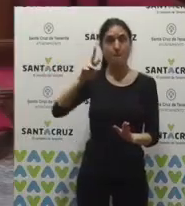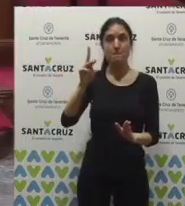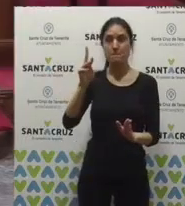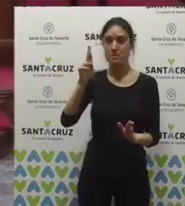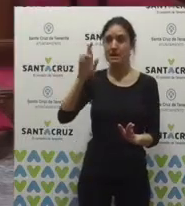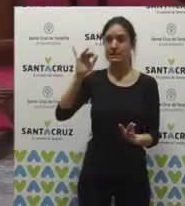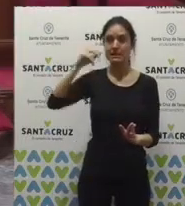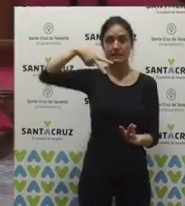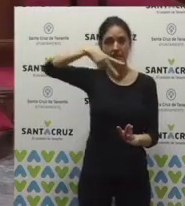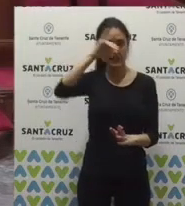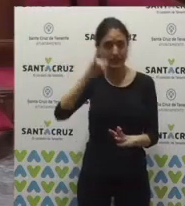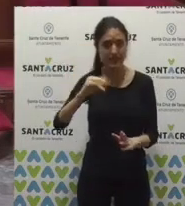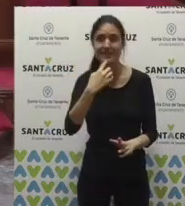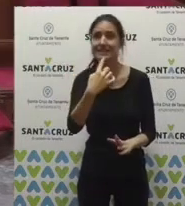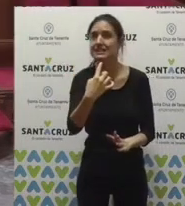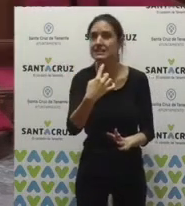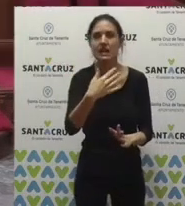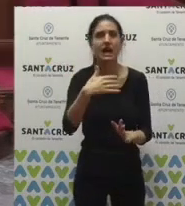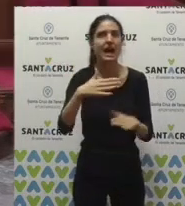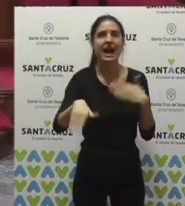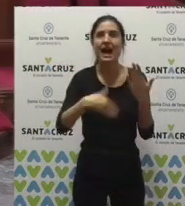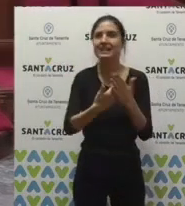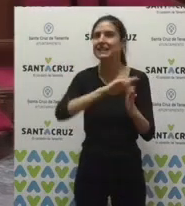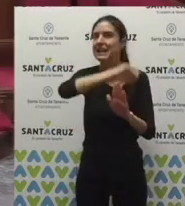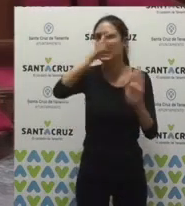que rozan cosas que son ilegales directamente